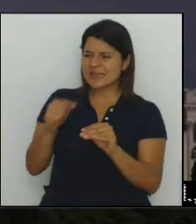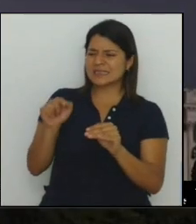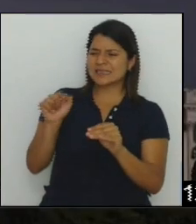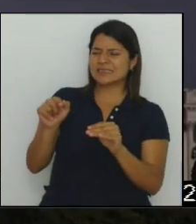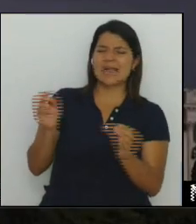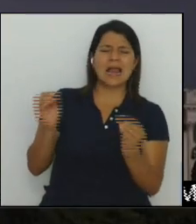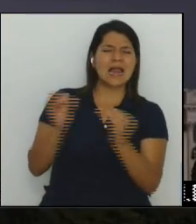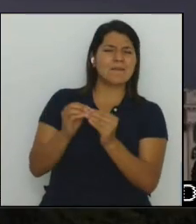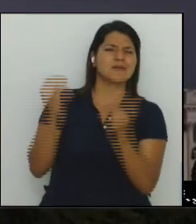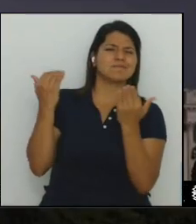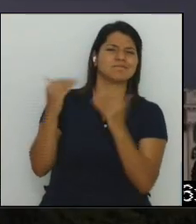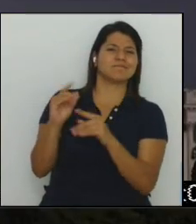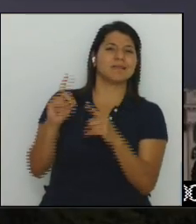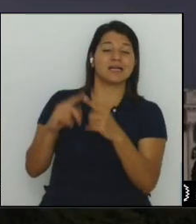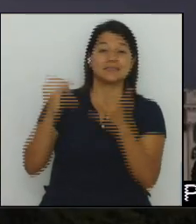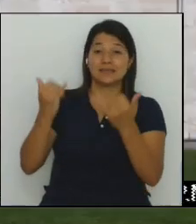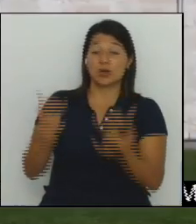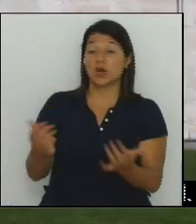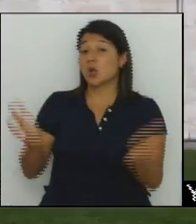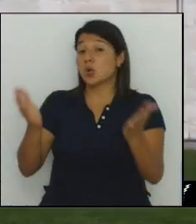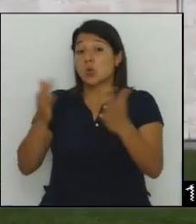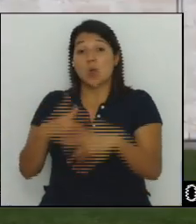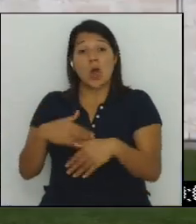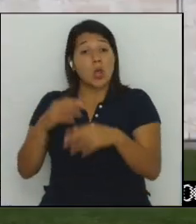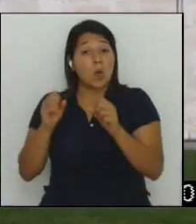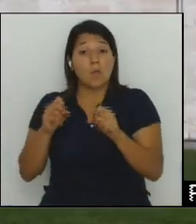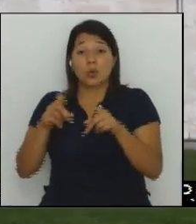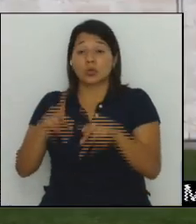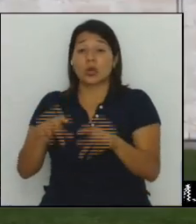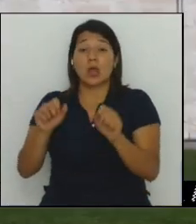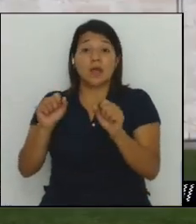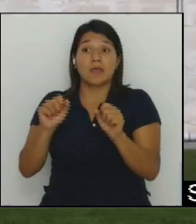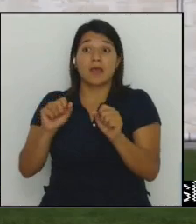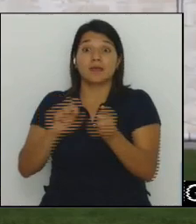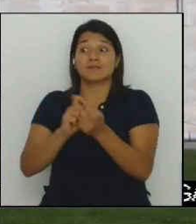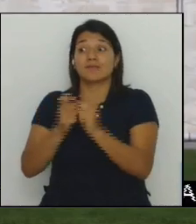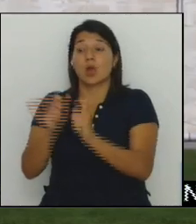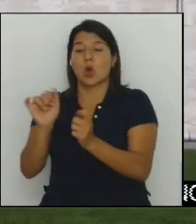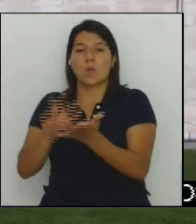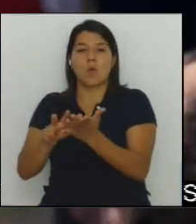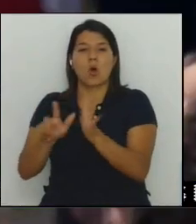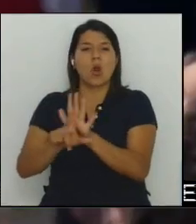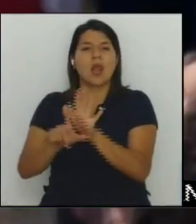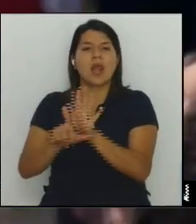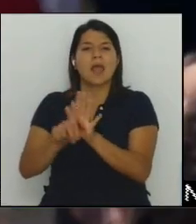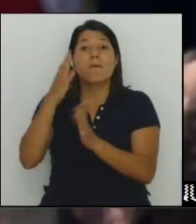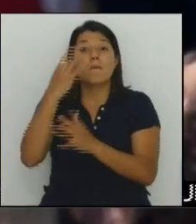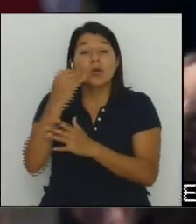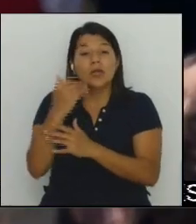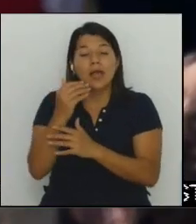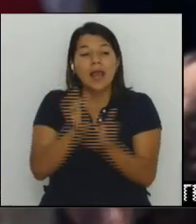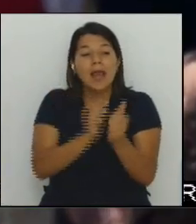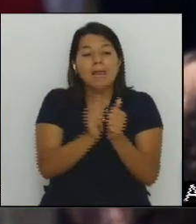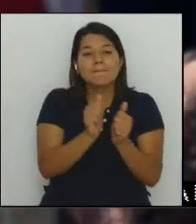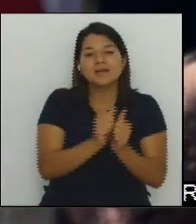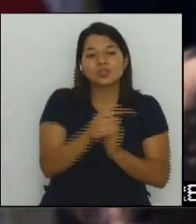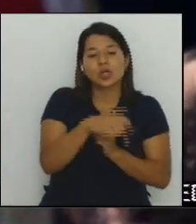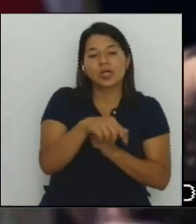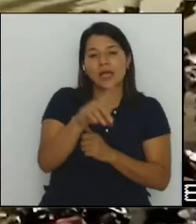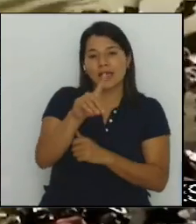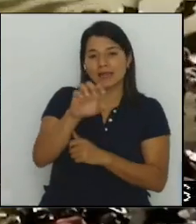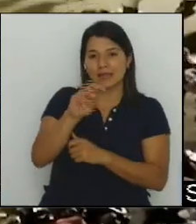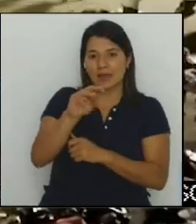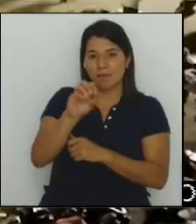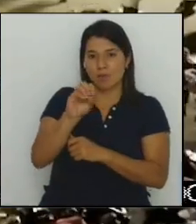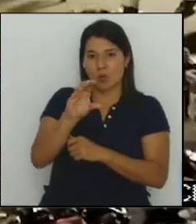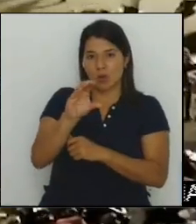tiene posibilidades de convertirse en ley, debido a la mayoría demócrata en el Senado y la decisión del presidente Joe Biden de